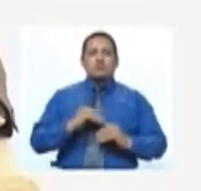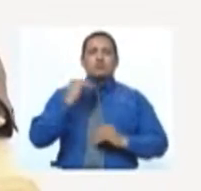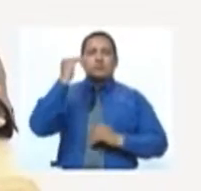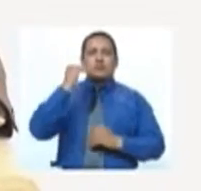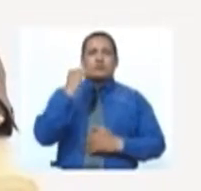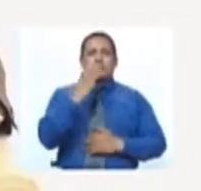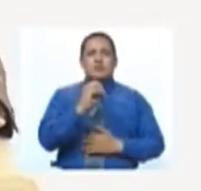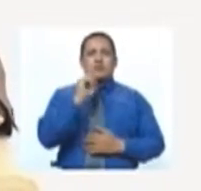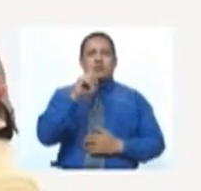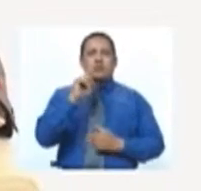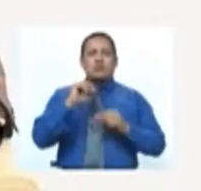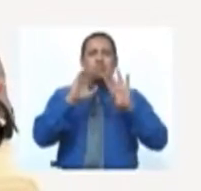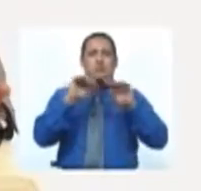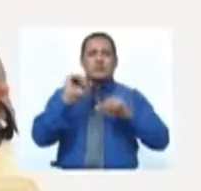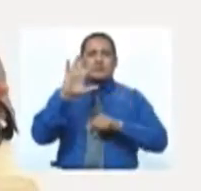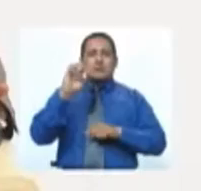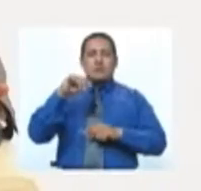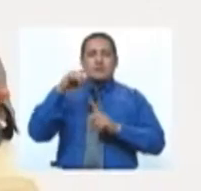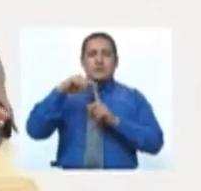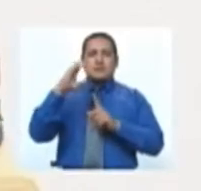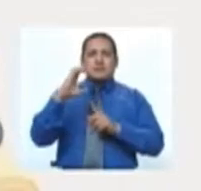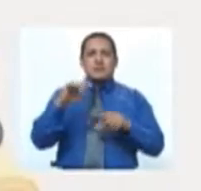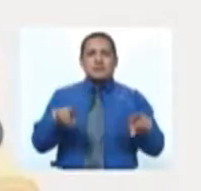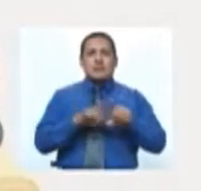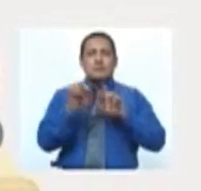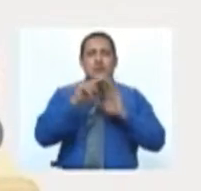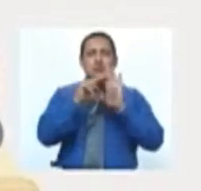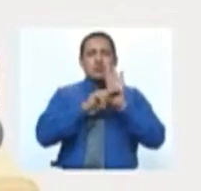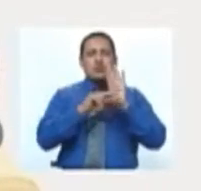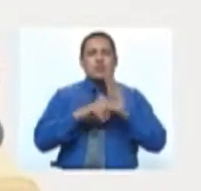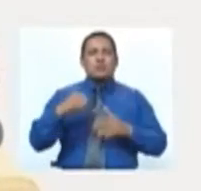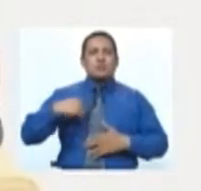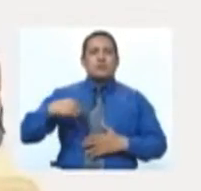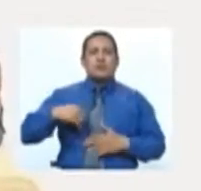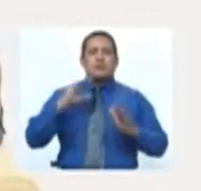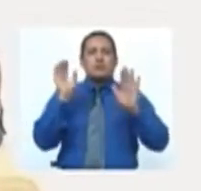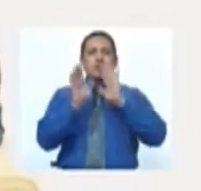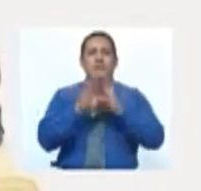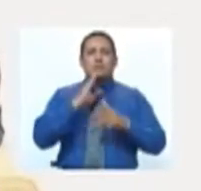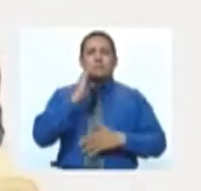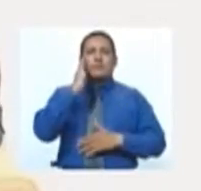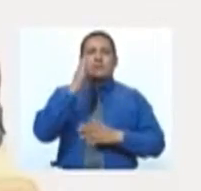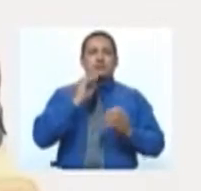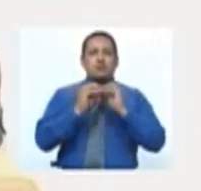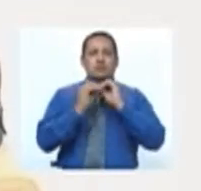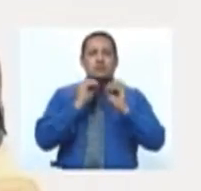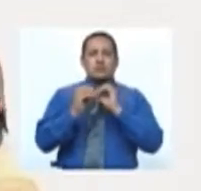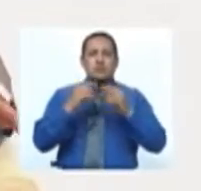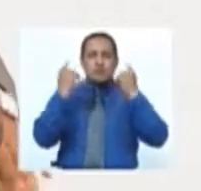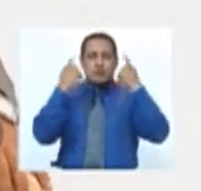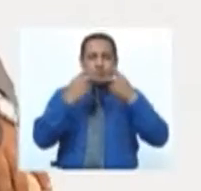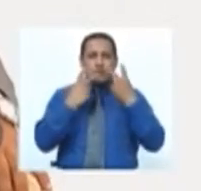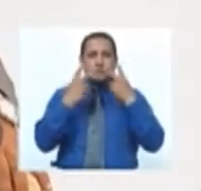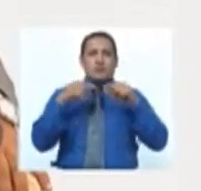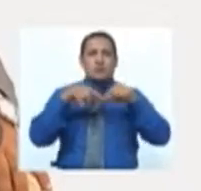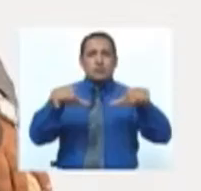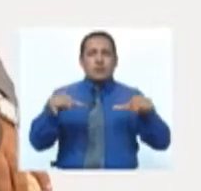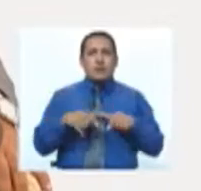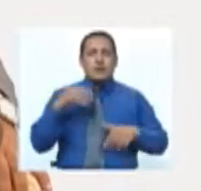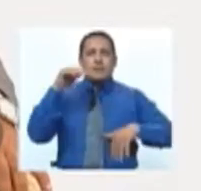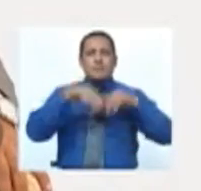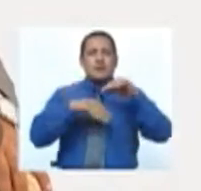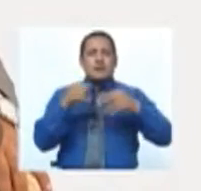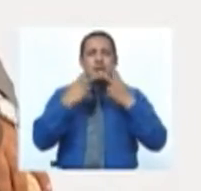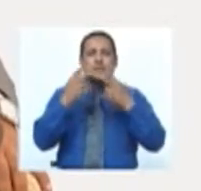Supremo 0195 MTC, y por normas municipales como ordenanzas que regulan las competencias de la